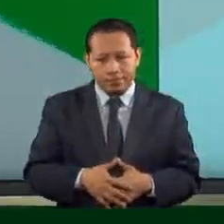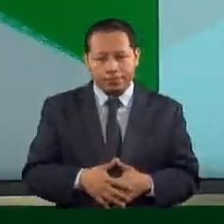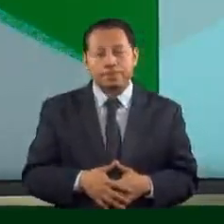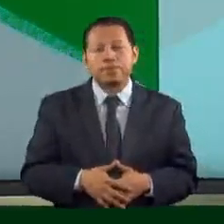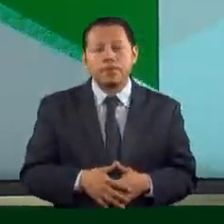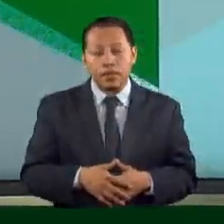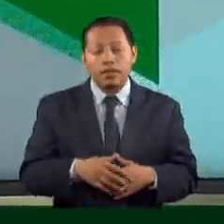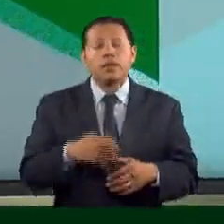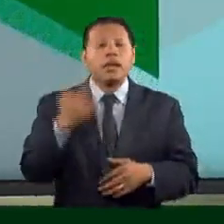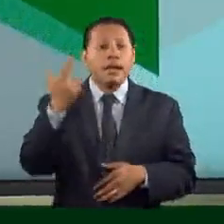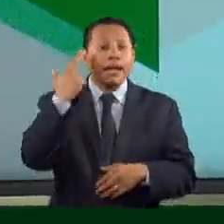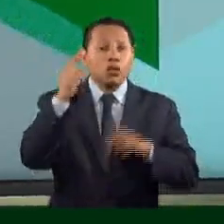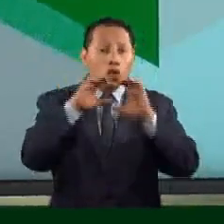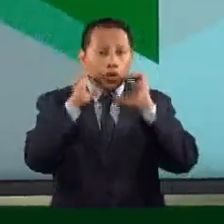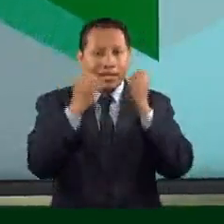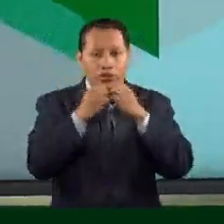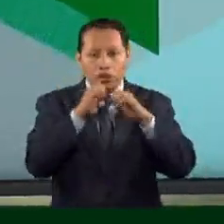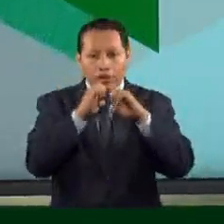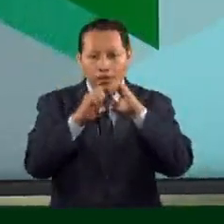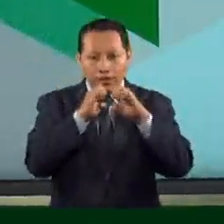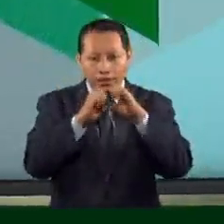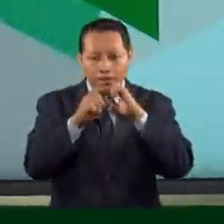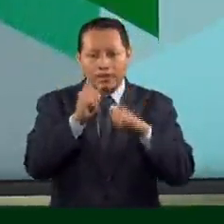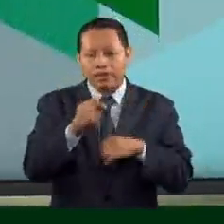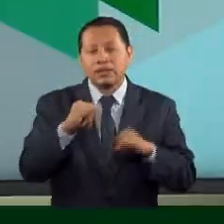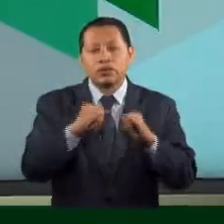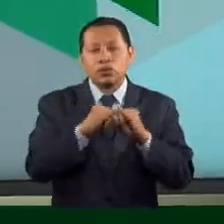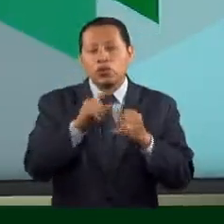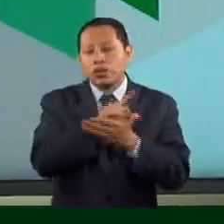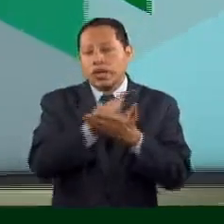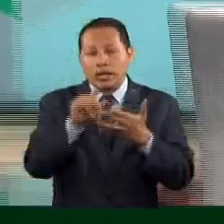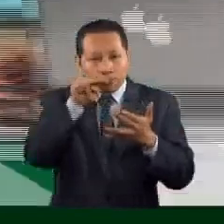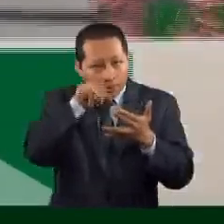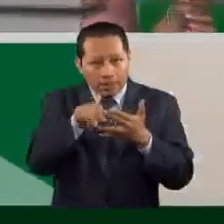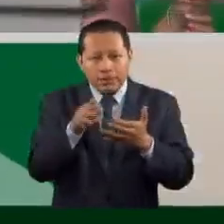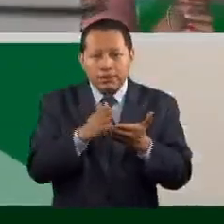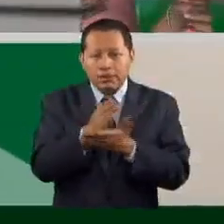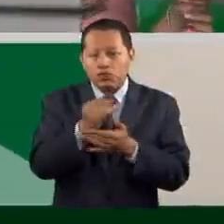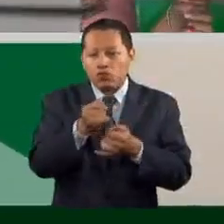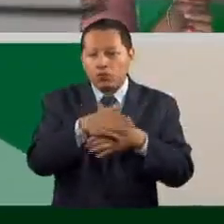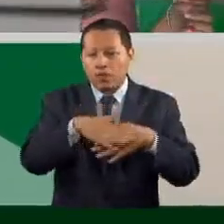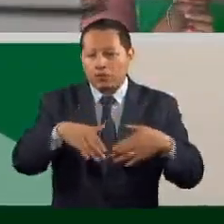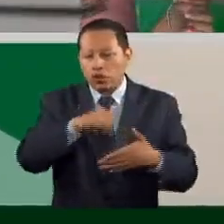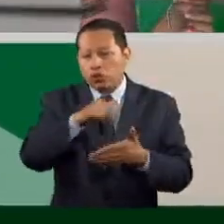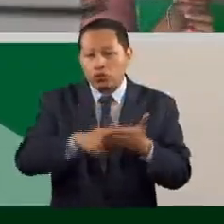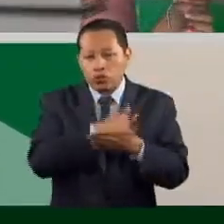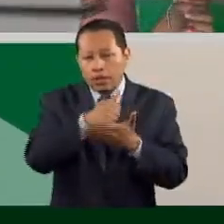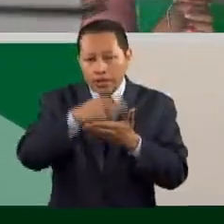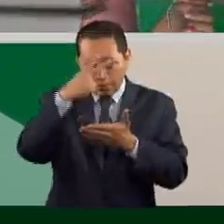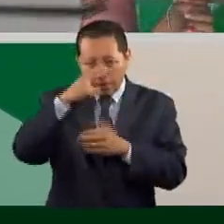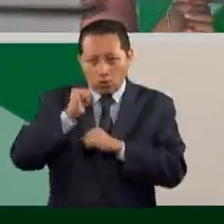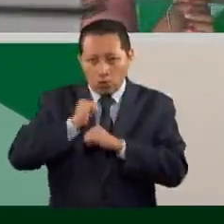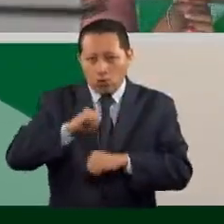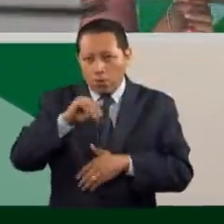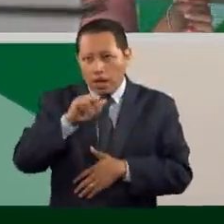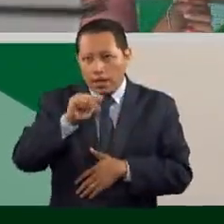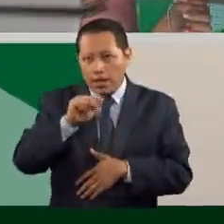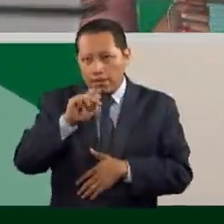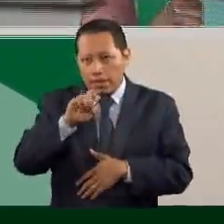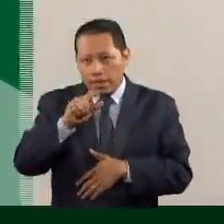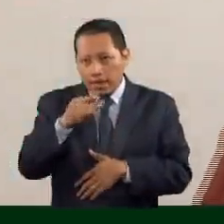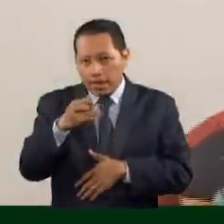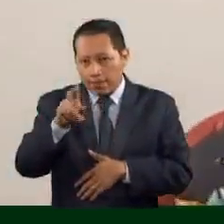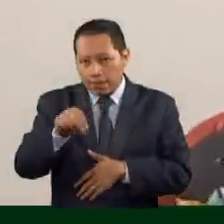En entrevista para Radio Congreso, la comisionada del Instituto de Transparencia y Acceso a la Información Pública de la Ciudad de México, María del Carmen Nava